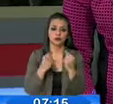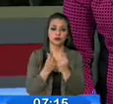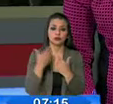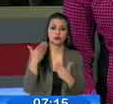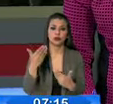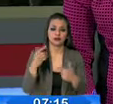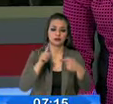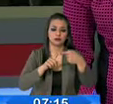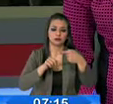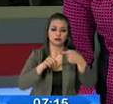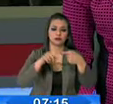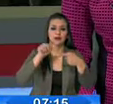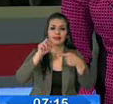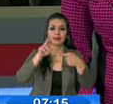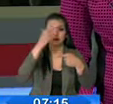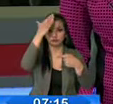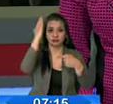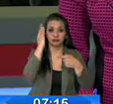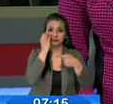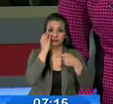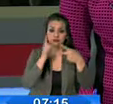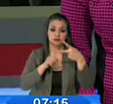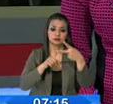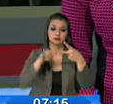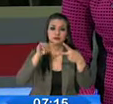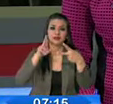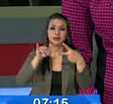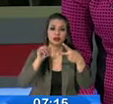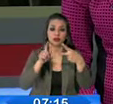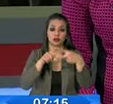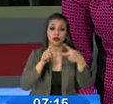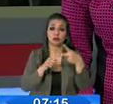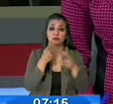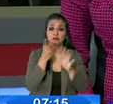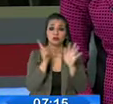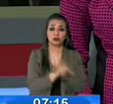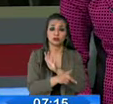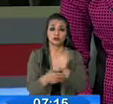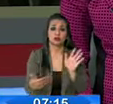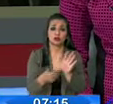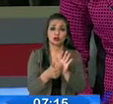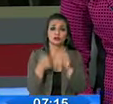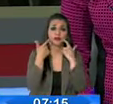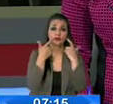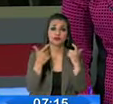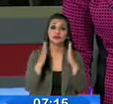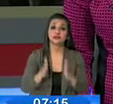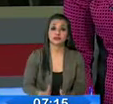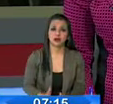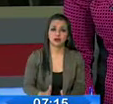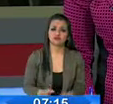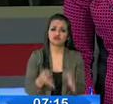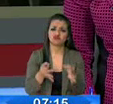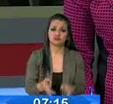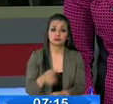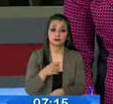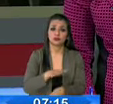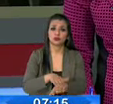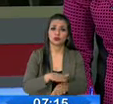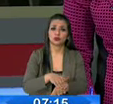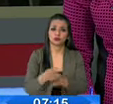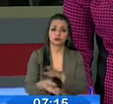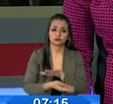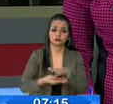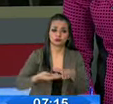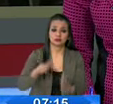Fernando Villavicencio y Andrés Páez rectificaron su denuncia en contra del fiscal general Carlos Vaca, a quien lo acusan de ser el responsable del cobro de